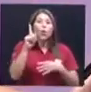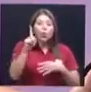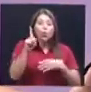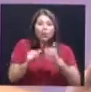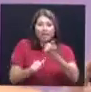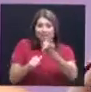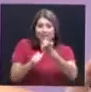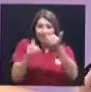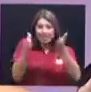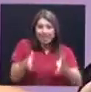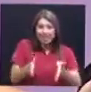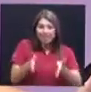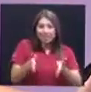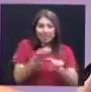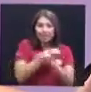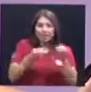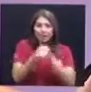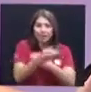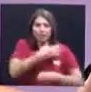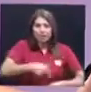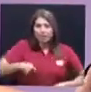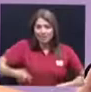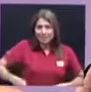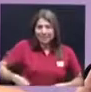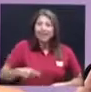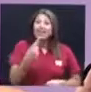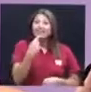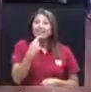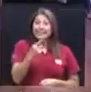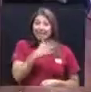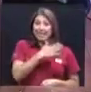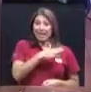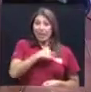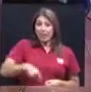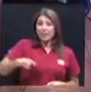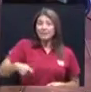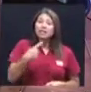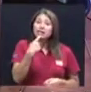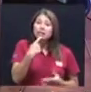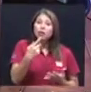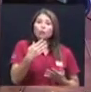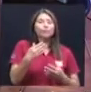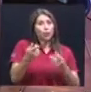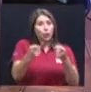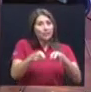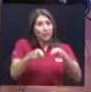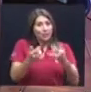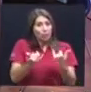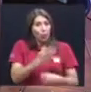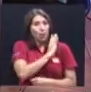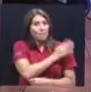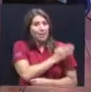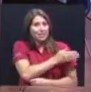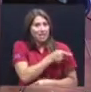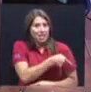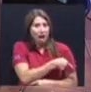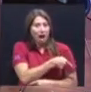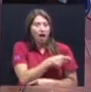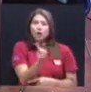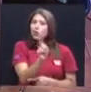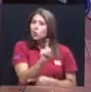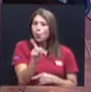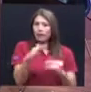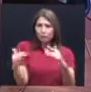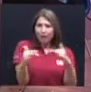asistentes del despacho presidencial es de que él manifestó que lo que estaba pasando en Palestina no era una